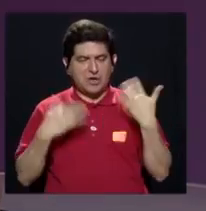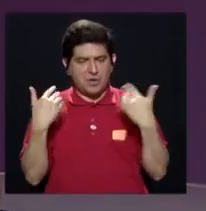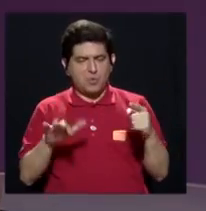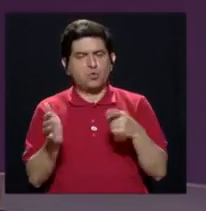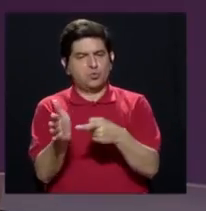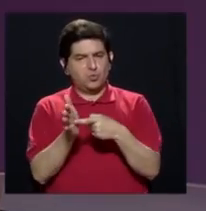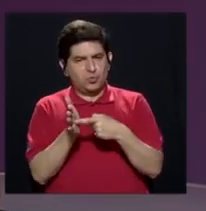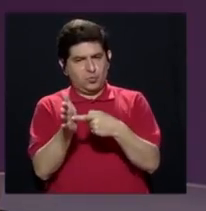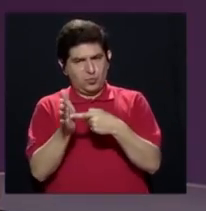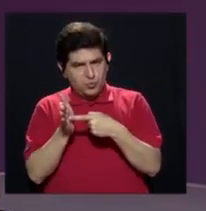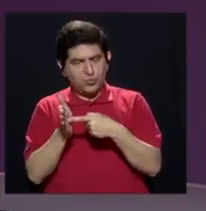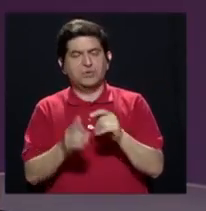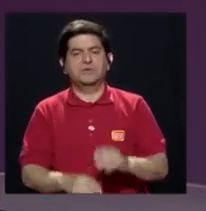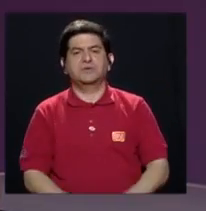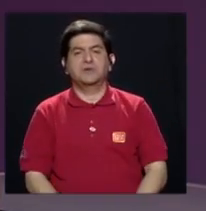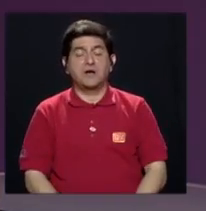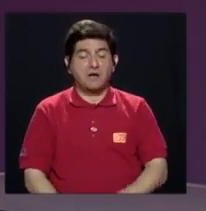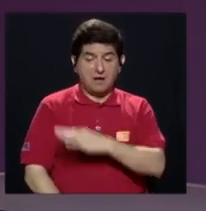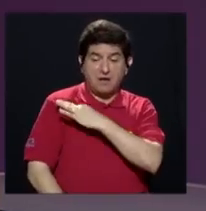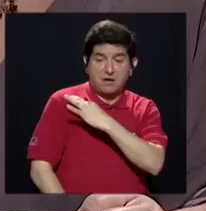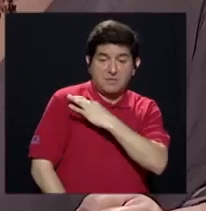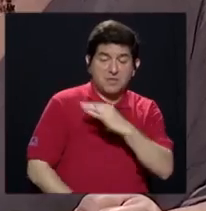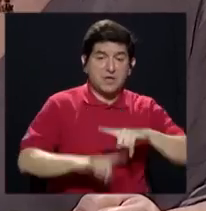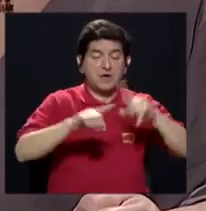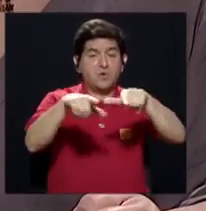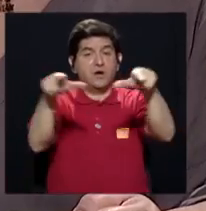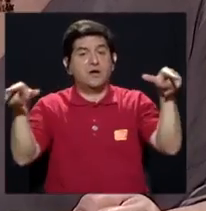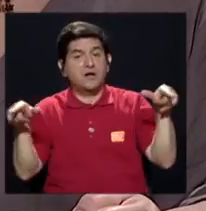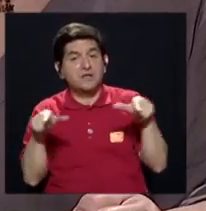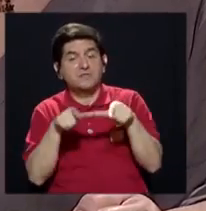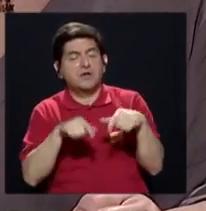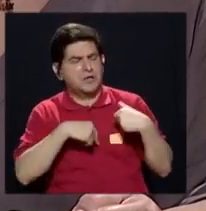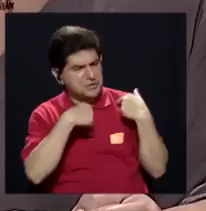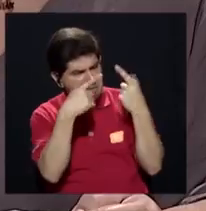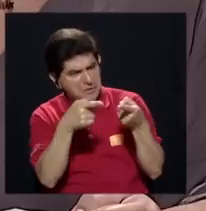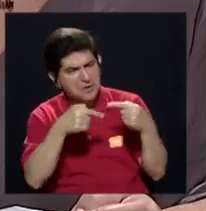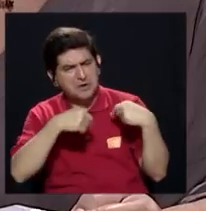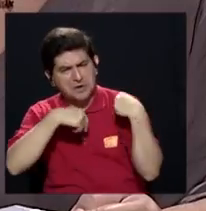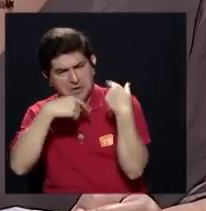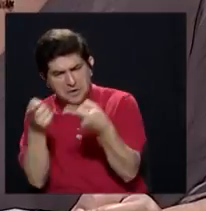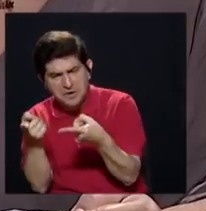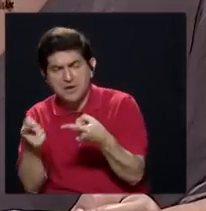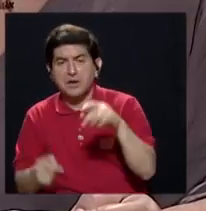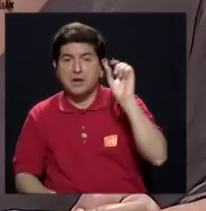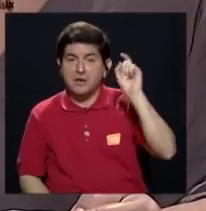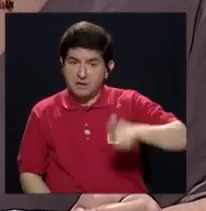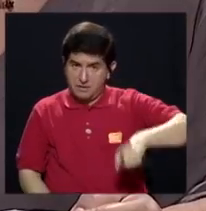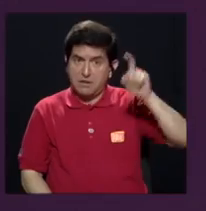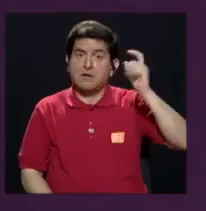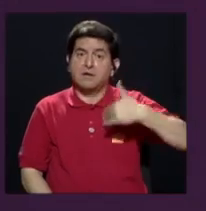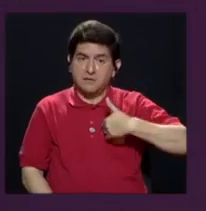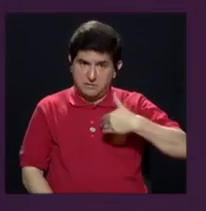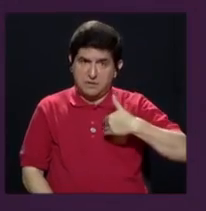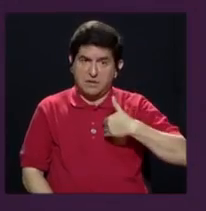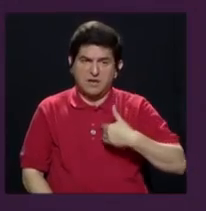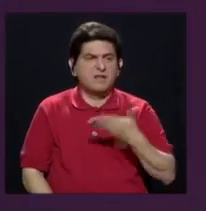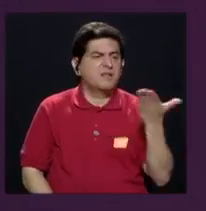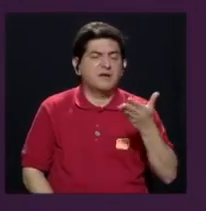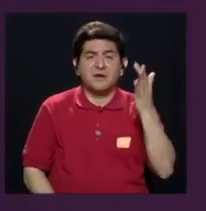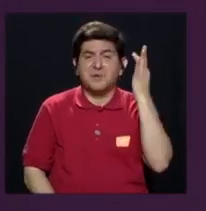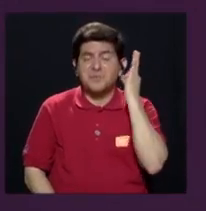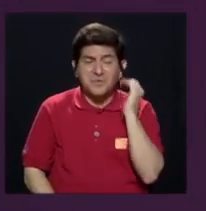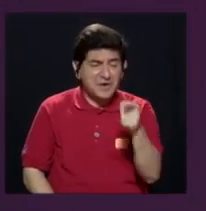demanda la verdad que nos han invitado a varios lugares donde que vayamos Porque si hay necesidades de mujeres que están